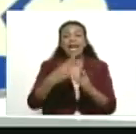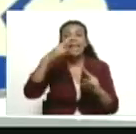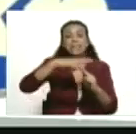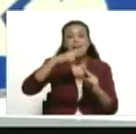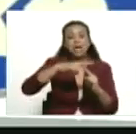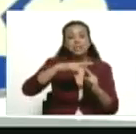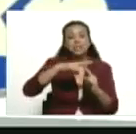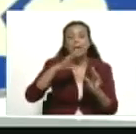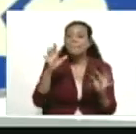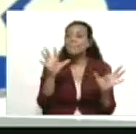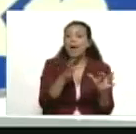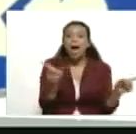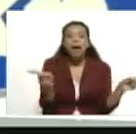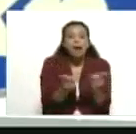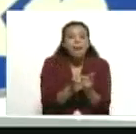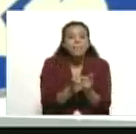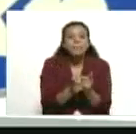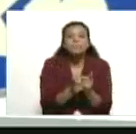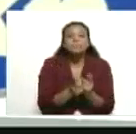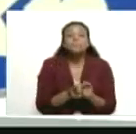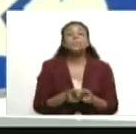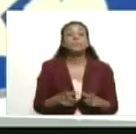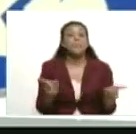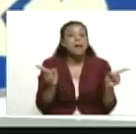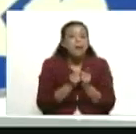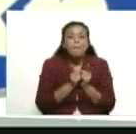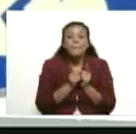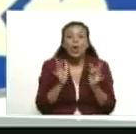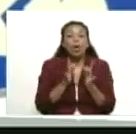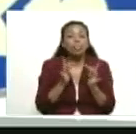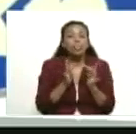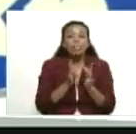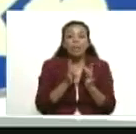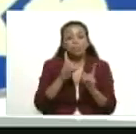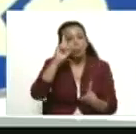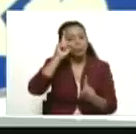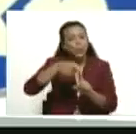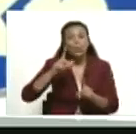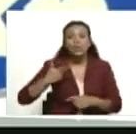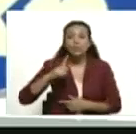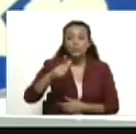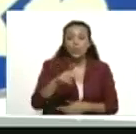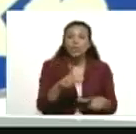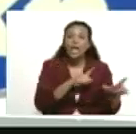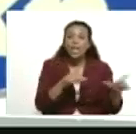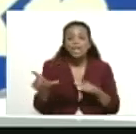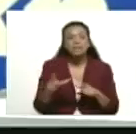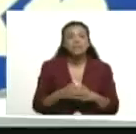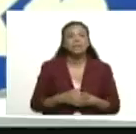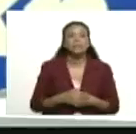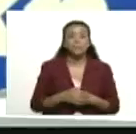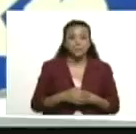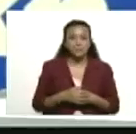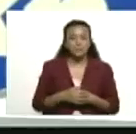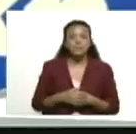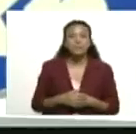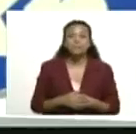¿Listo? Tomar medidas ejecutivas, concretas, acción, acción,